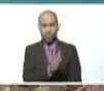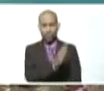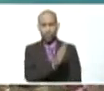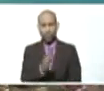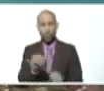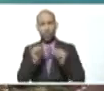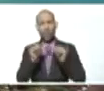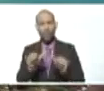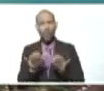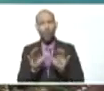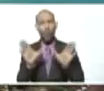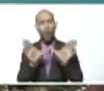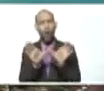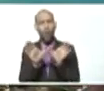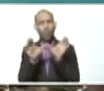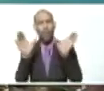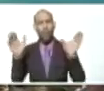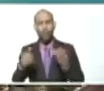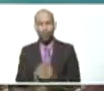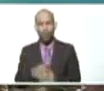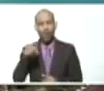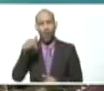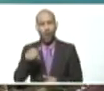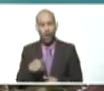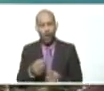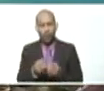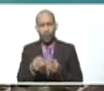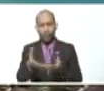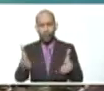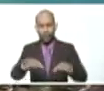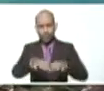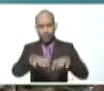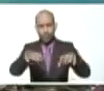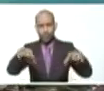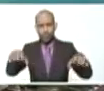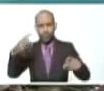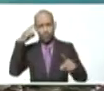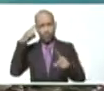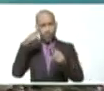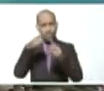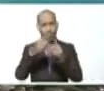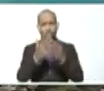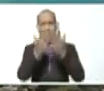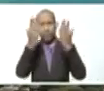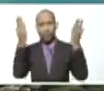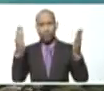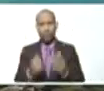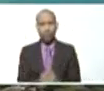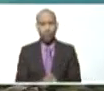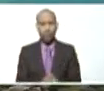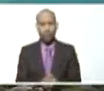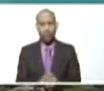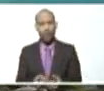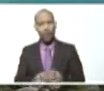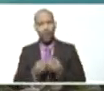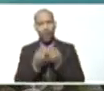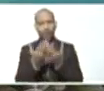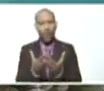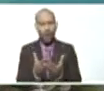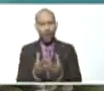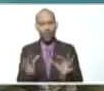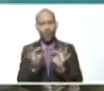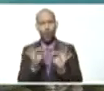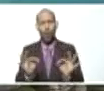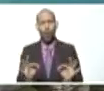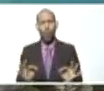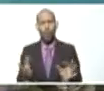mismo Espíritu estos dones que hemos separado para ti, de manera que se conviertan en el